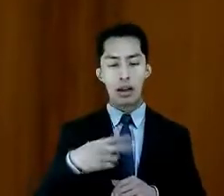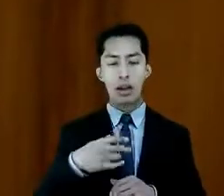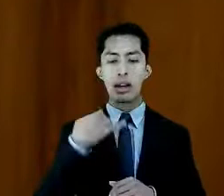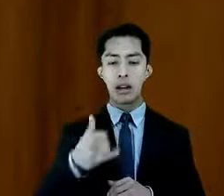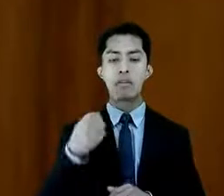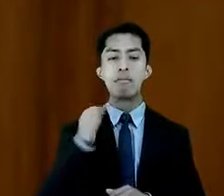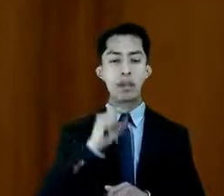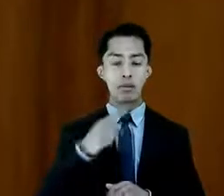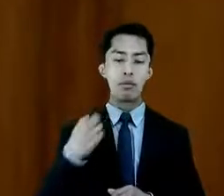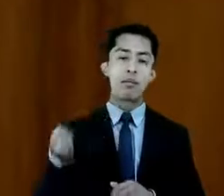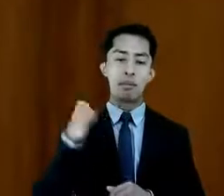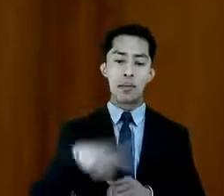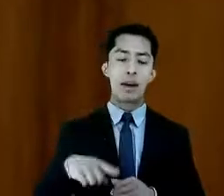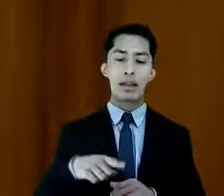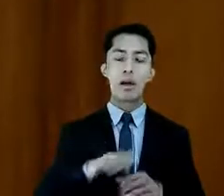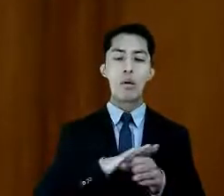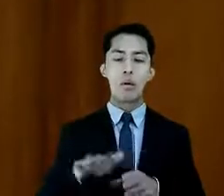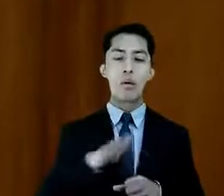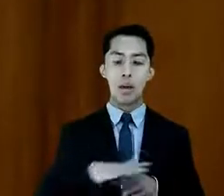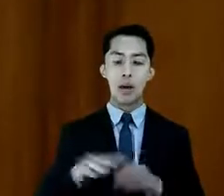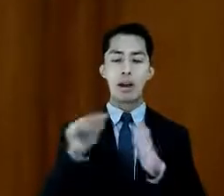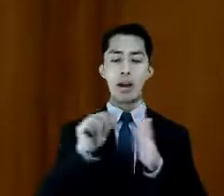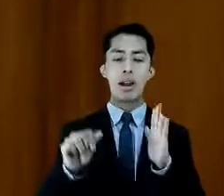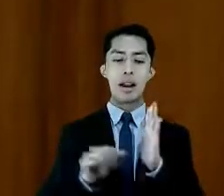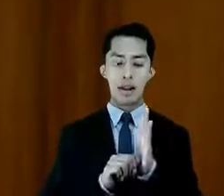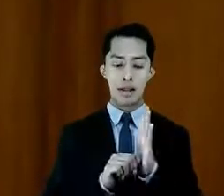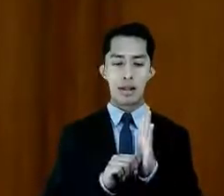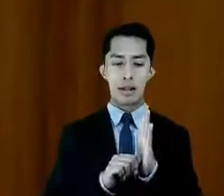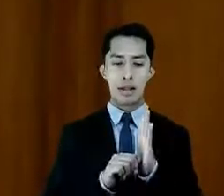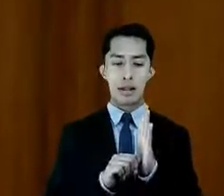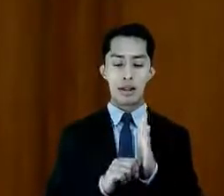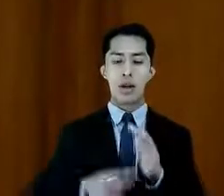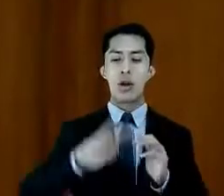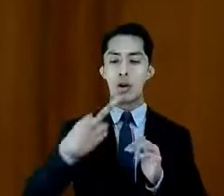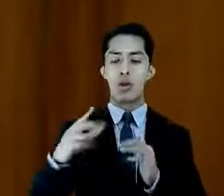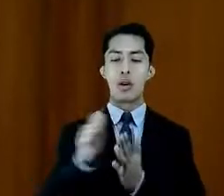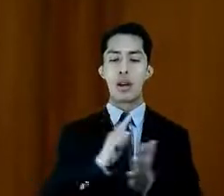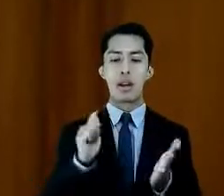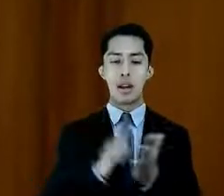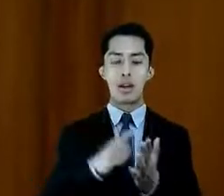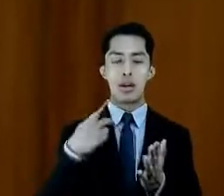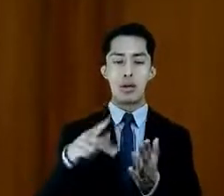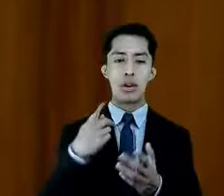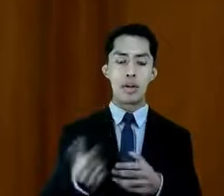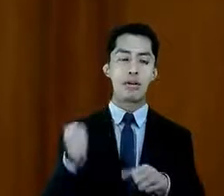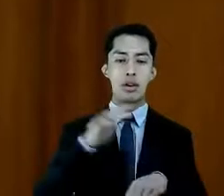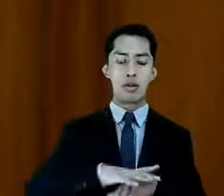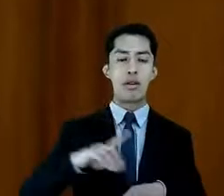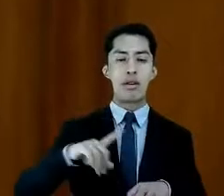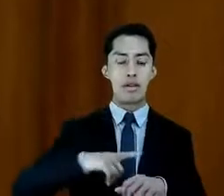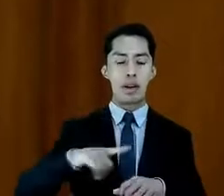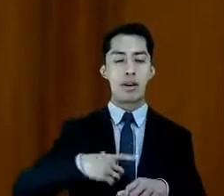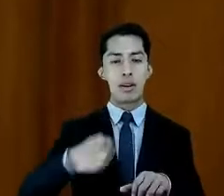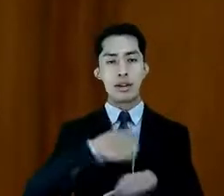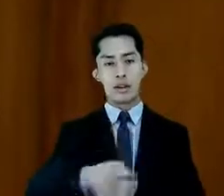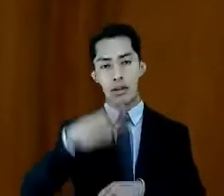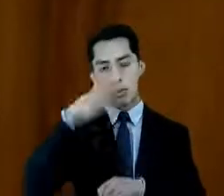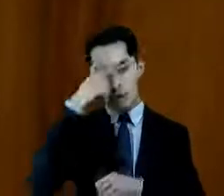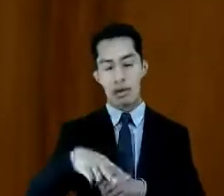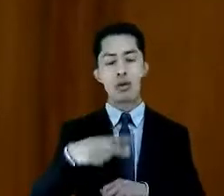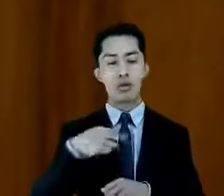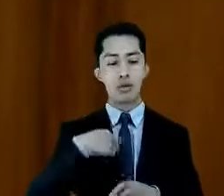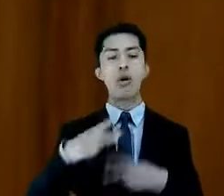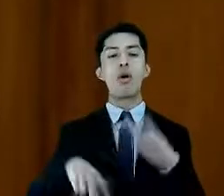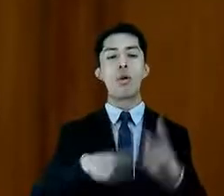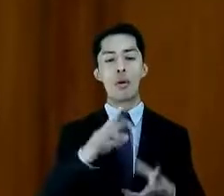con fundamento en lo dispuesto por el artículo 2 de la Ley Orgánica de la Administración Pública del Estado de México, me